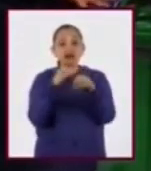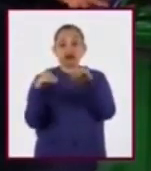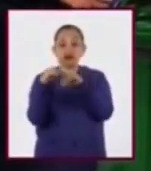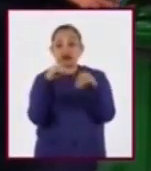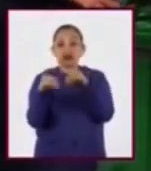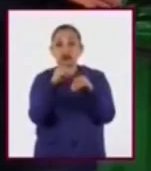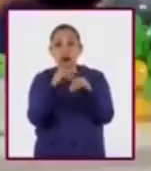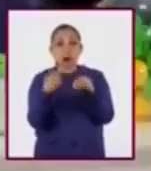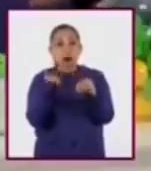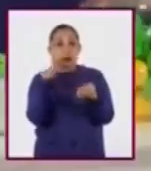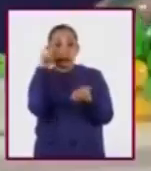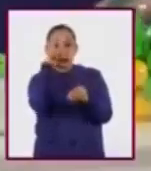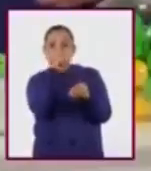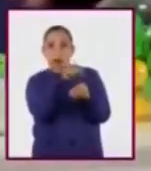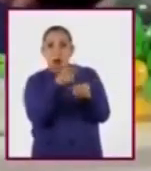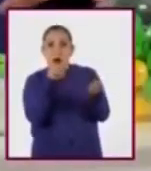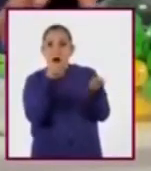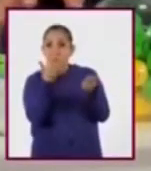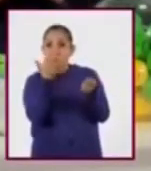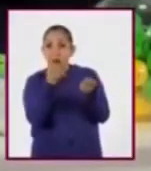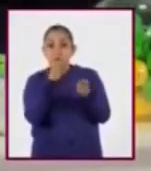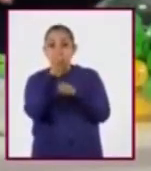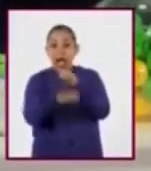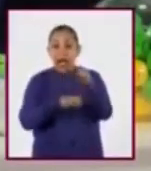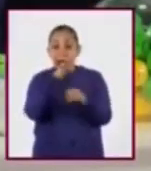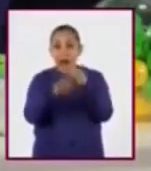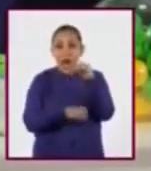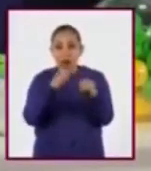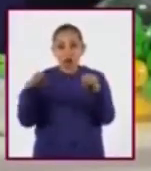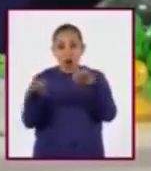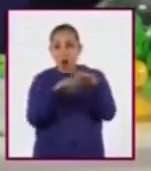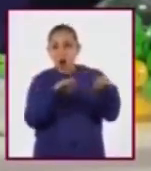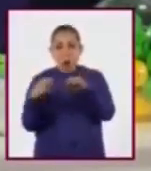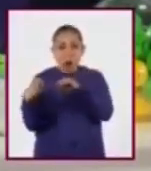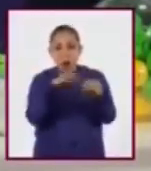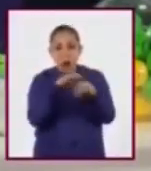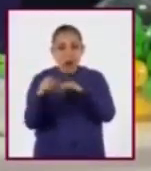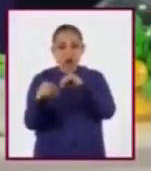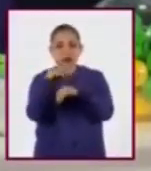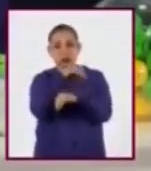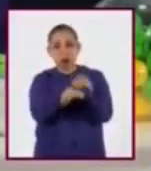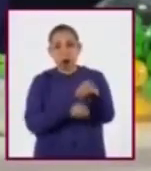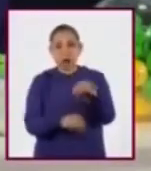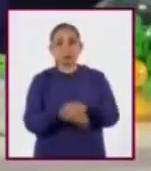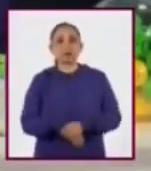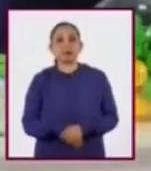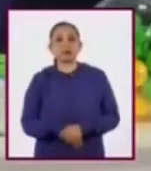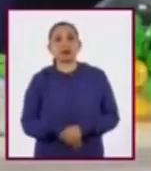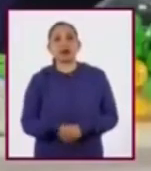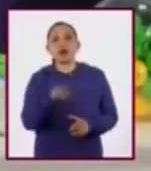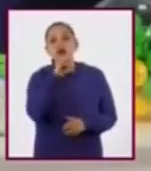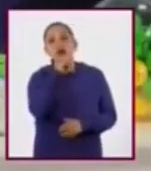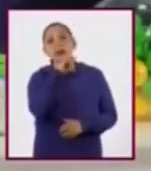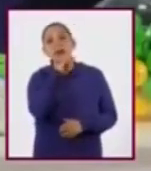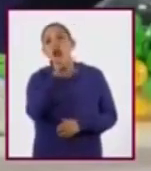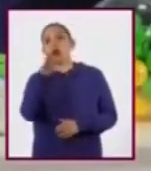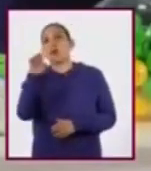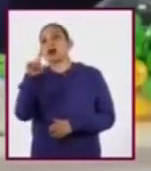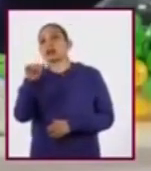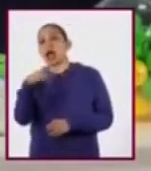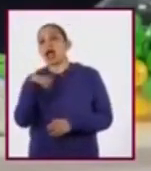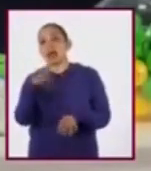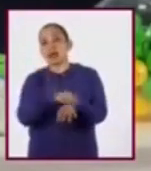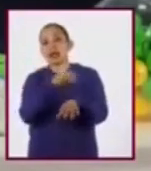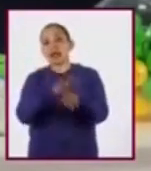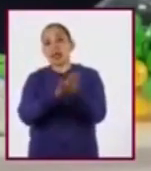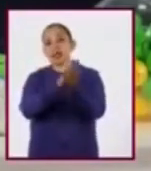muy inestables, por ello los electrones se vuelven a su estado fundamental o basal, por lo que emiten energía en forma